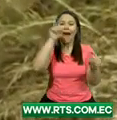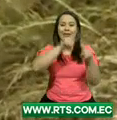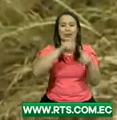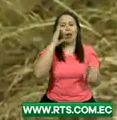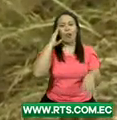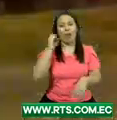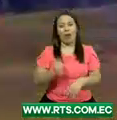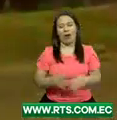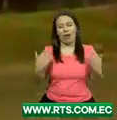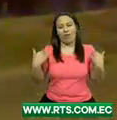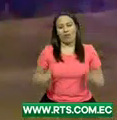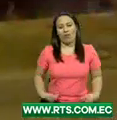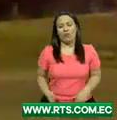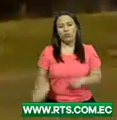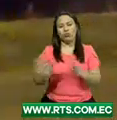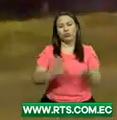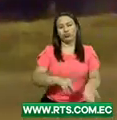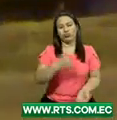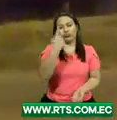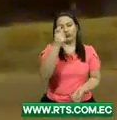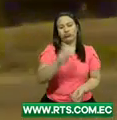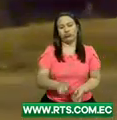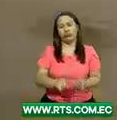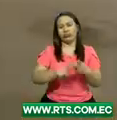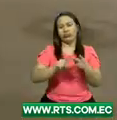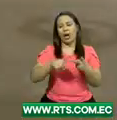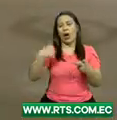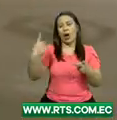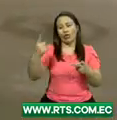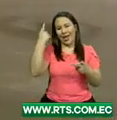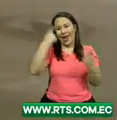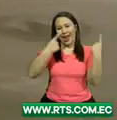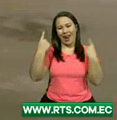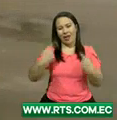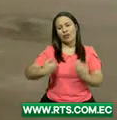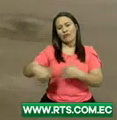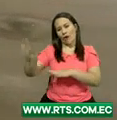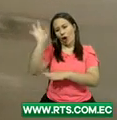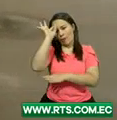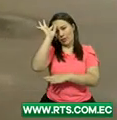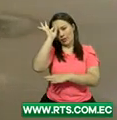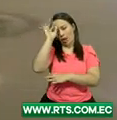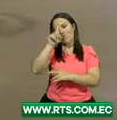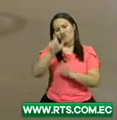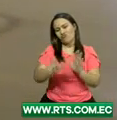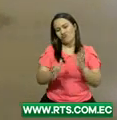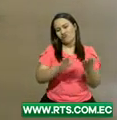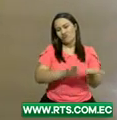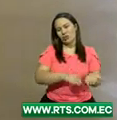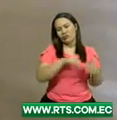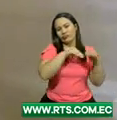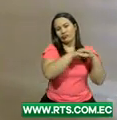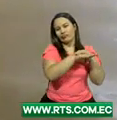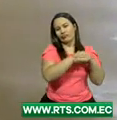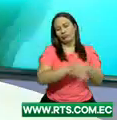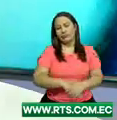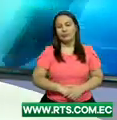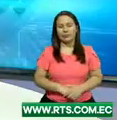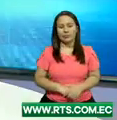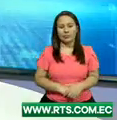cadáver fue trasladado al centro forense y el herido a un centro de salud informó desgracia de cuenca francisco ramírez